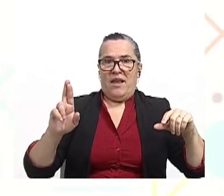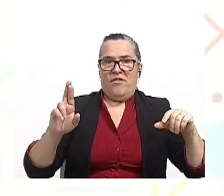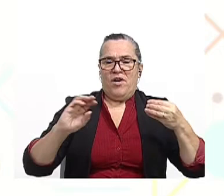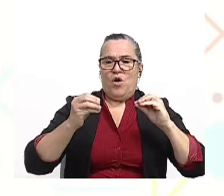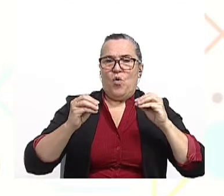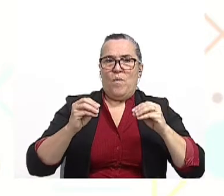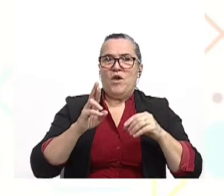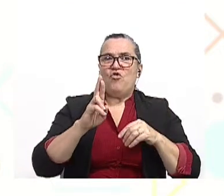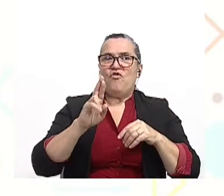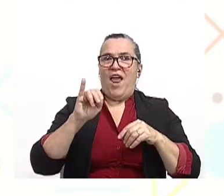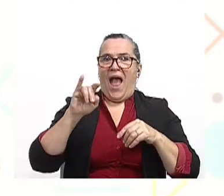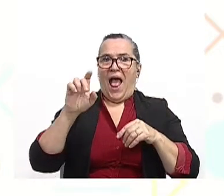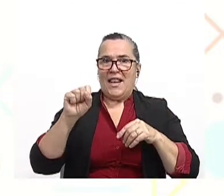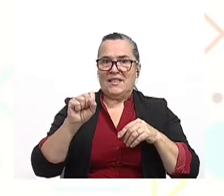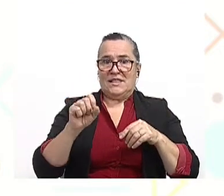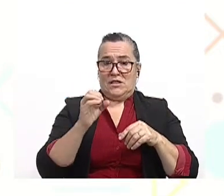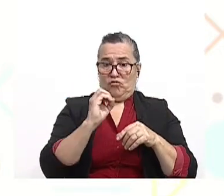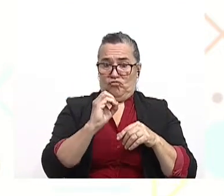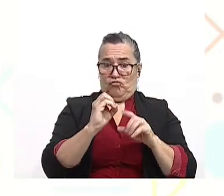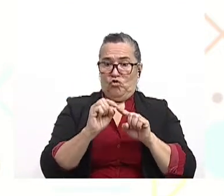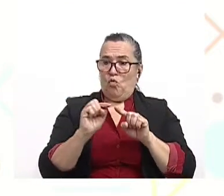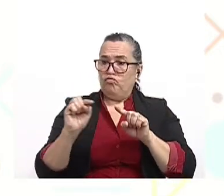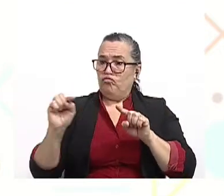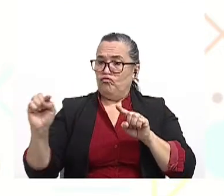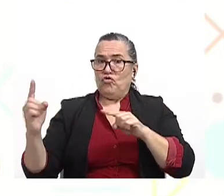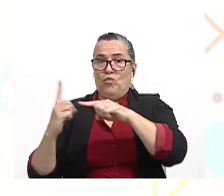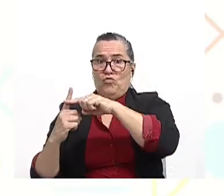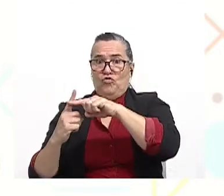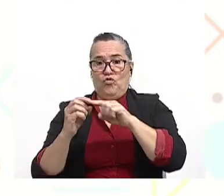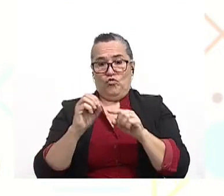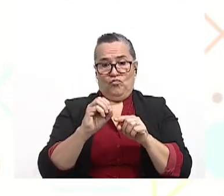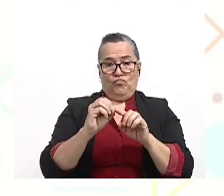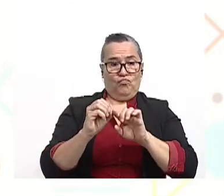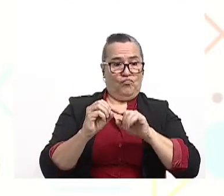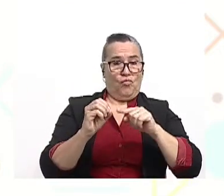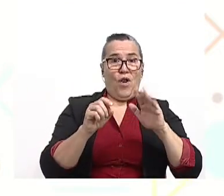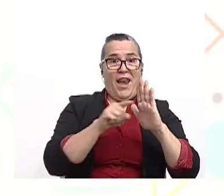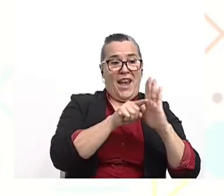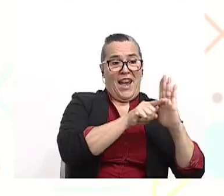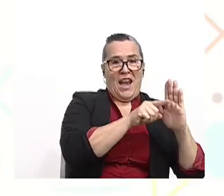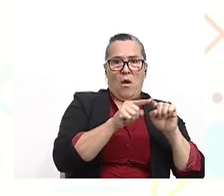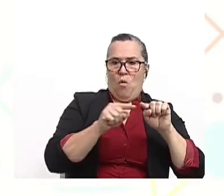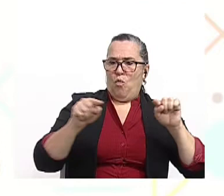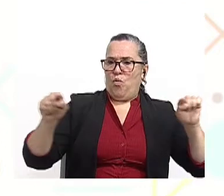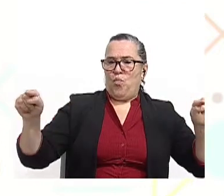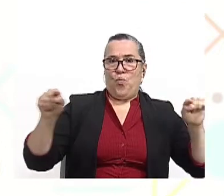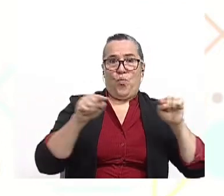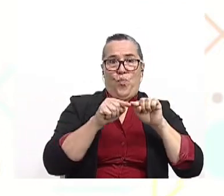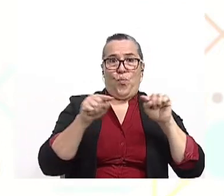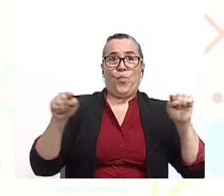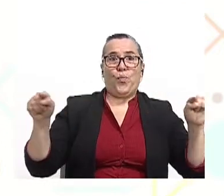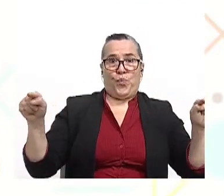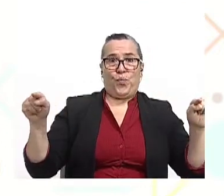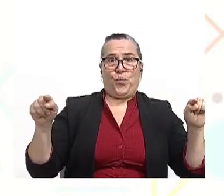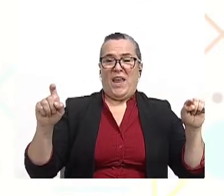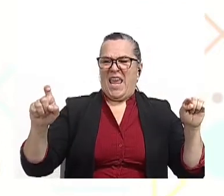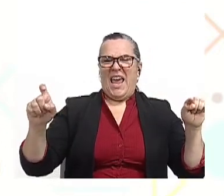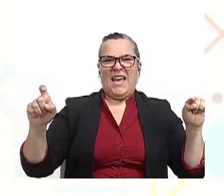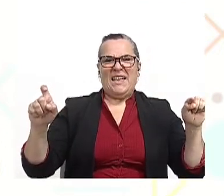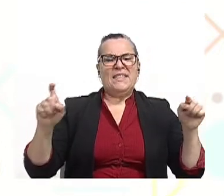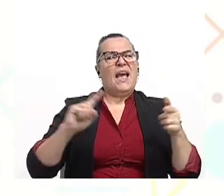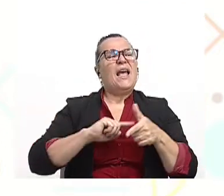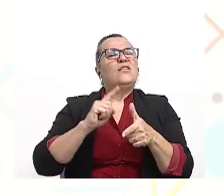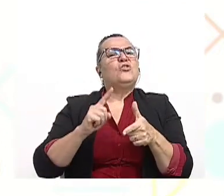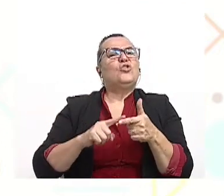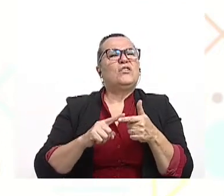números reales. Eso trabajamos nosotros en secundaria. Ahora bien, ¿qué hacemos para determinar esto? Podemos